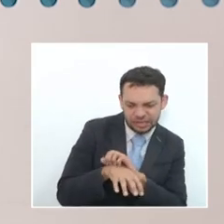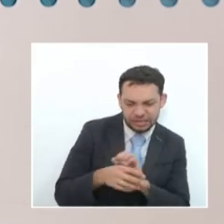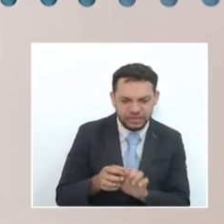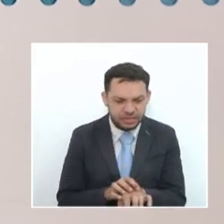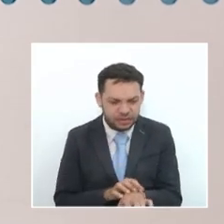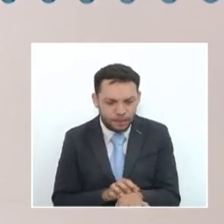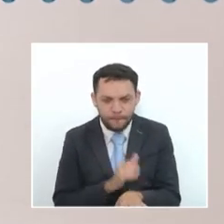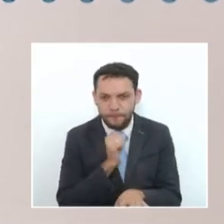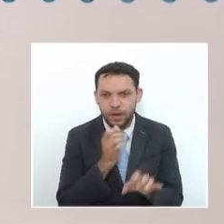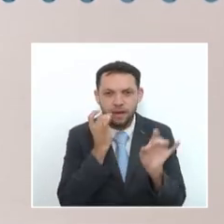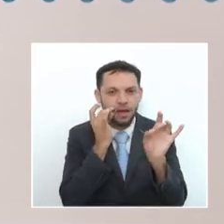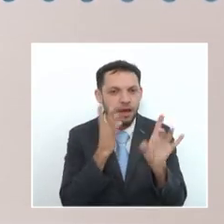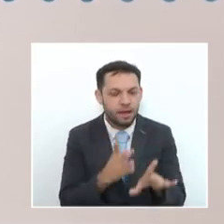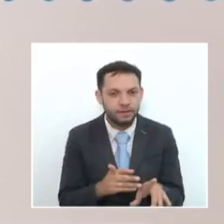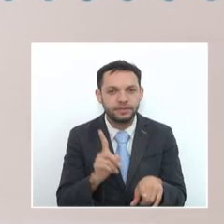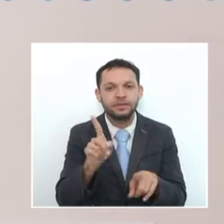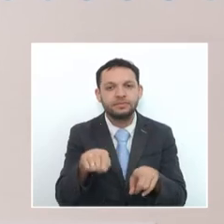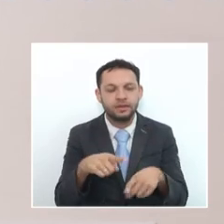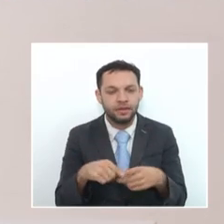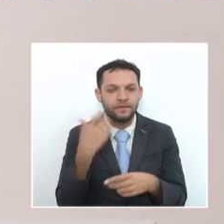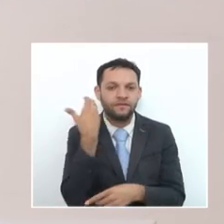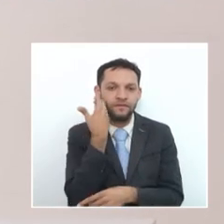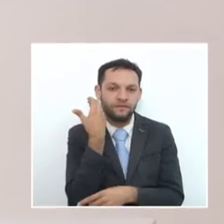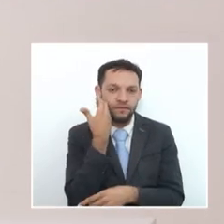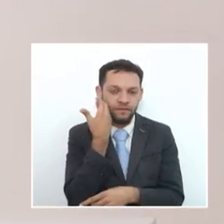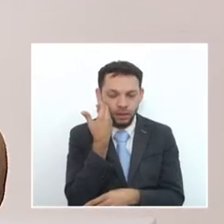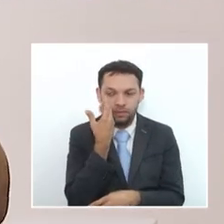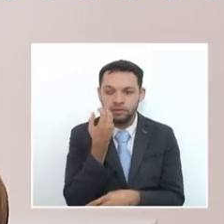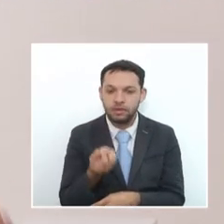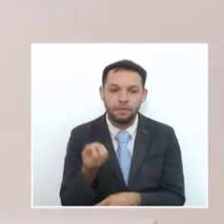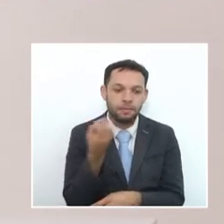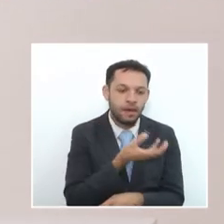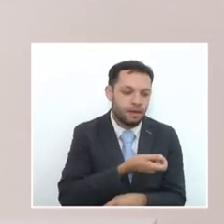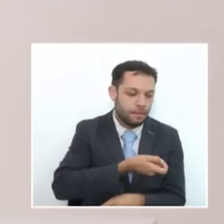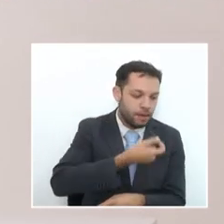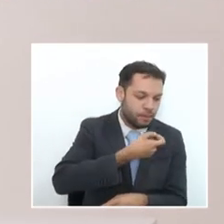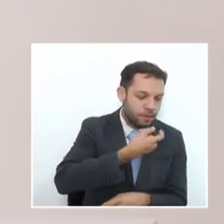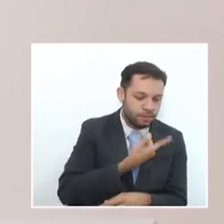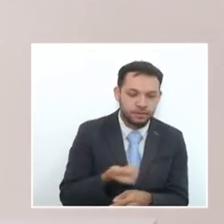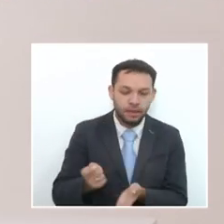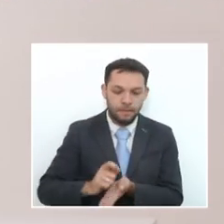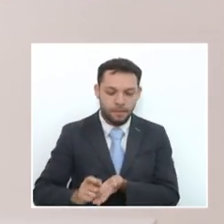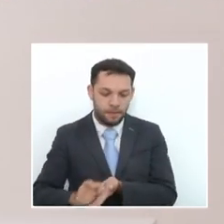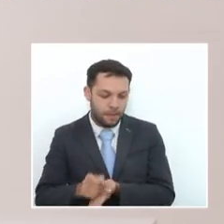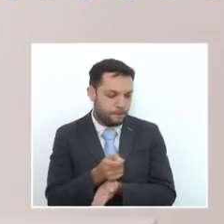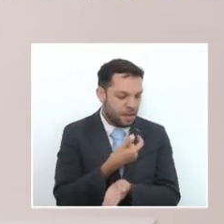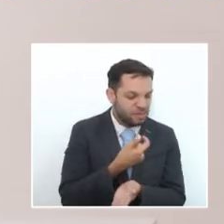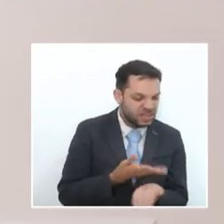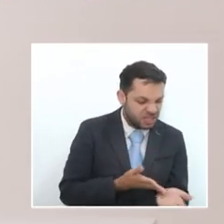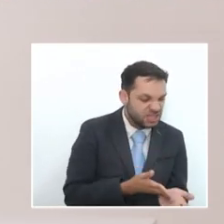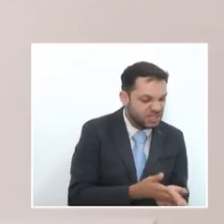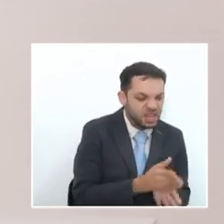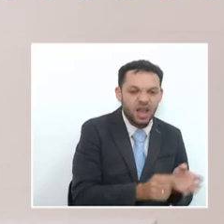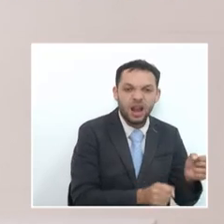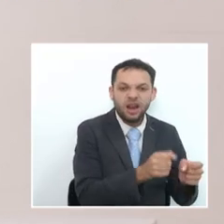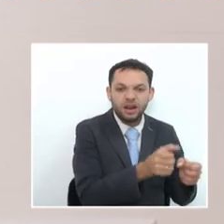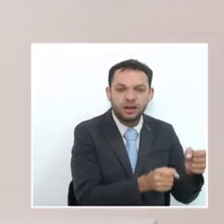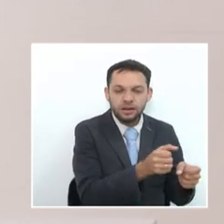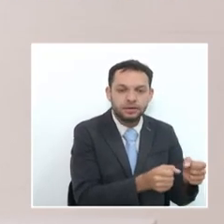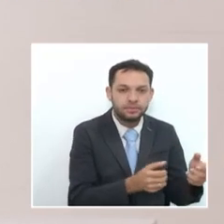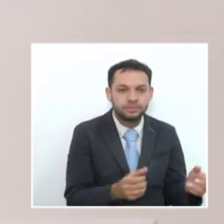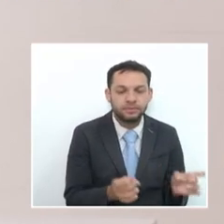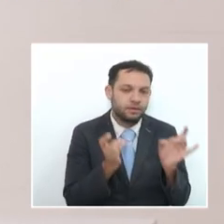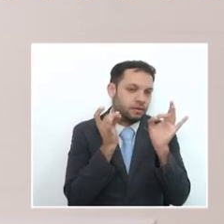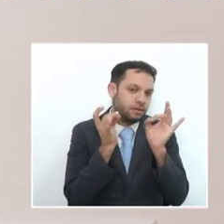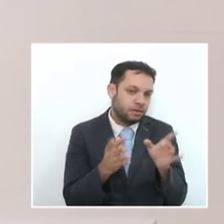todo. Y empiezan a darle medicamentos. Y los médicos a mandarle medicamentos. ¿Sabe que pasé